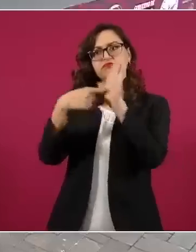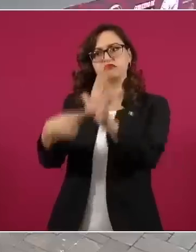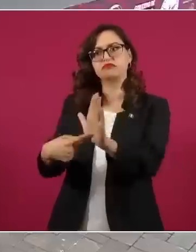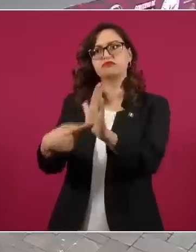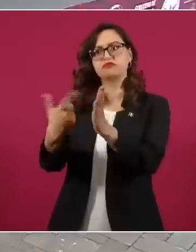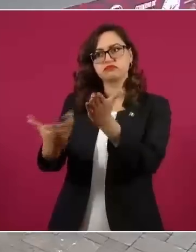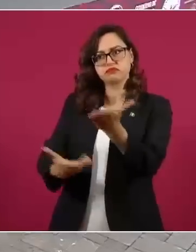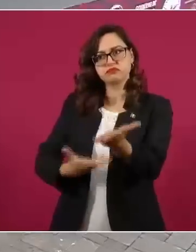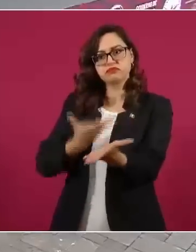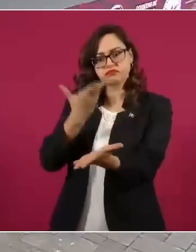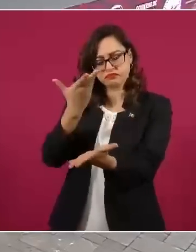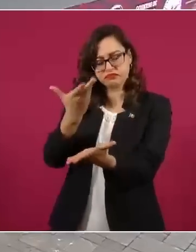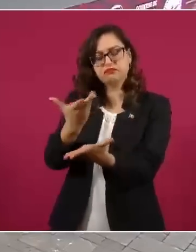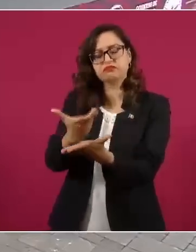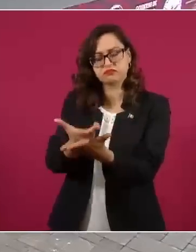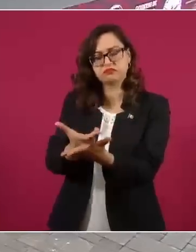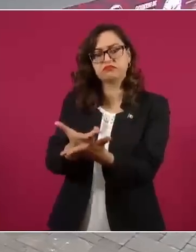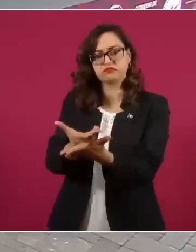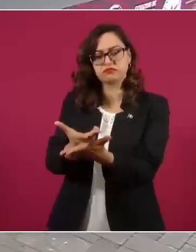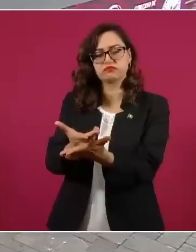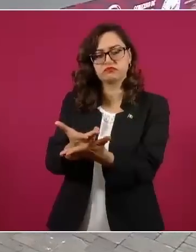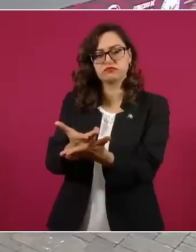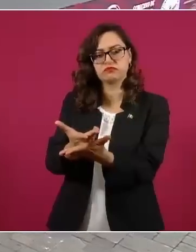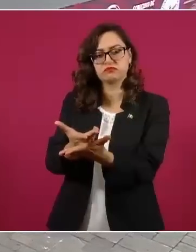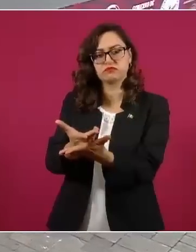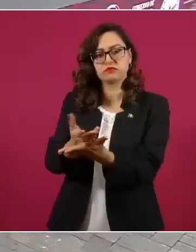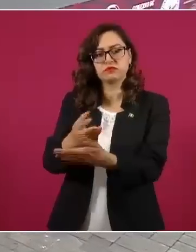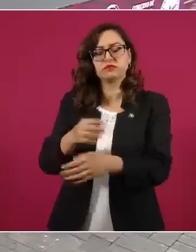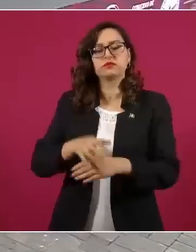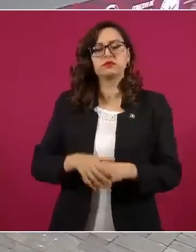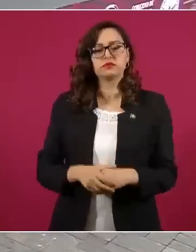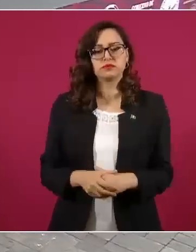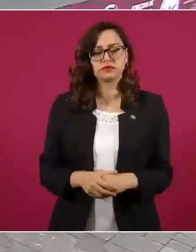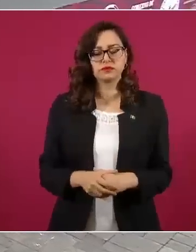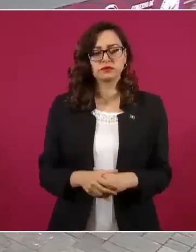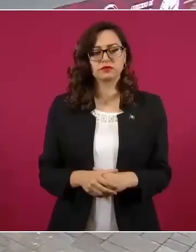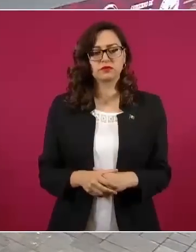General de las Naciones Unidas.